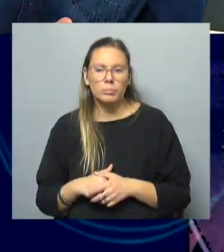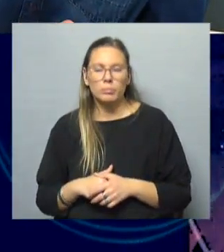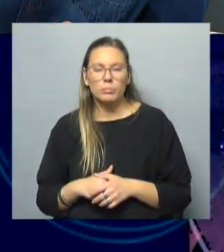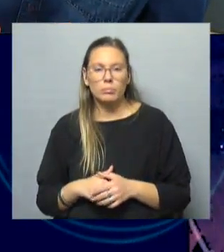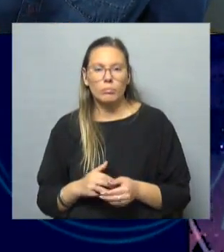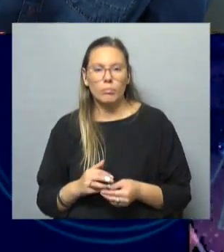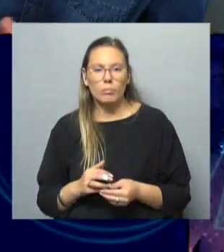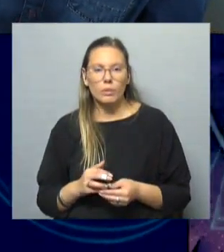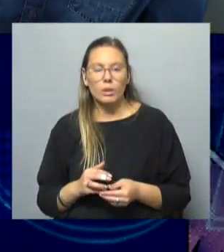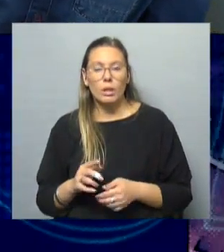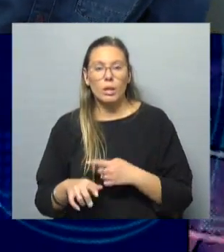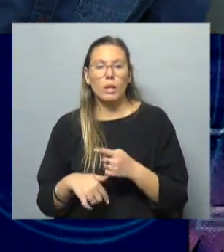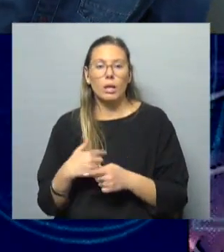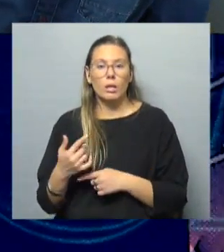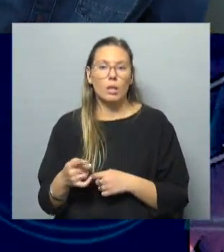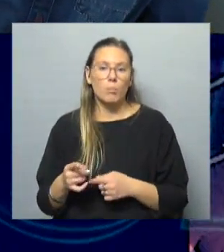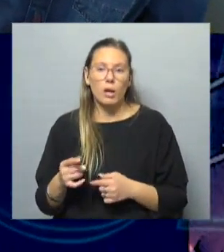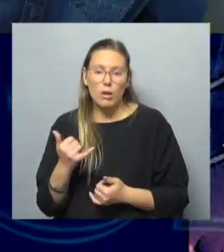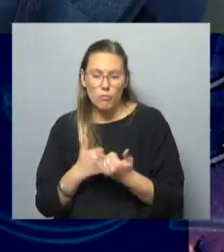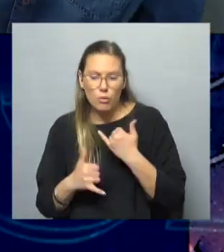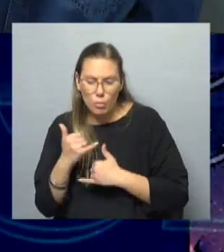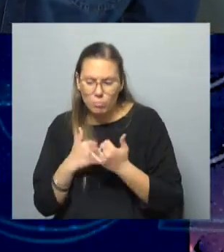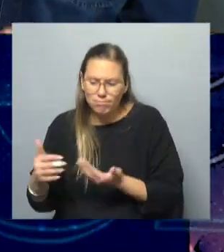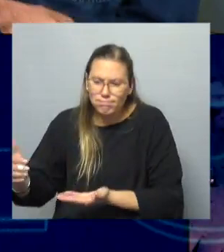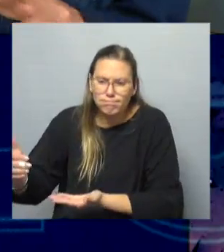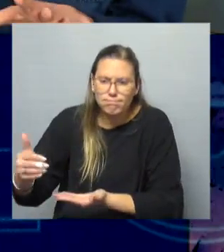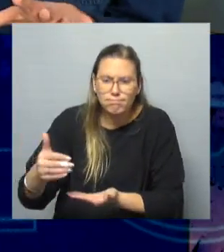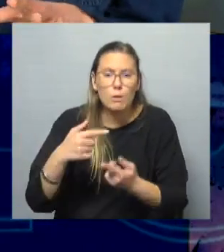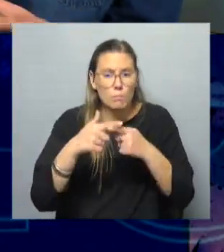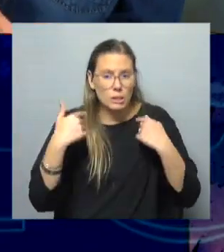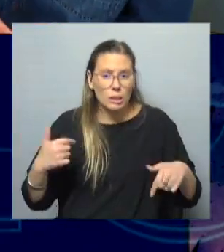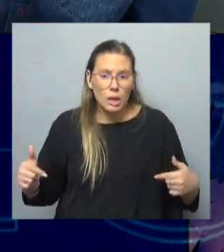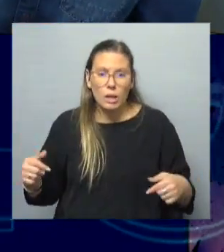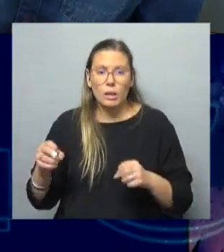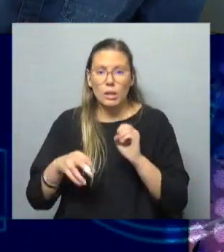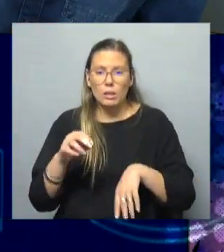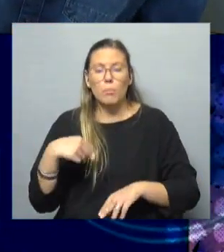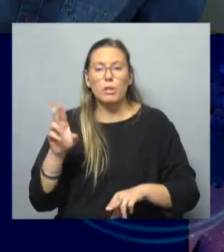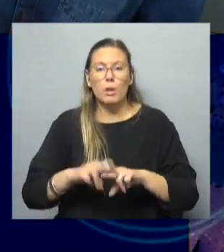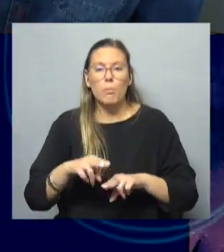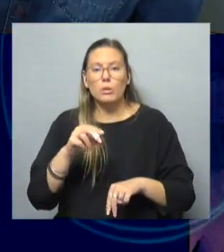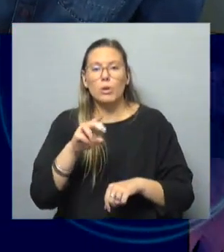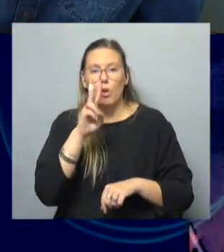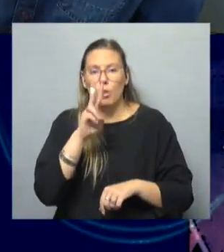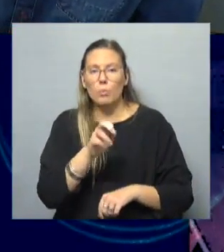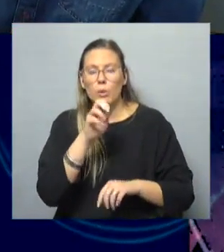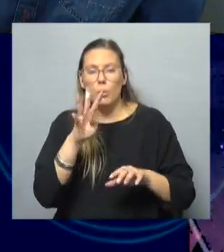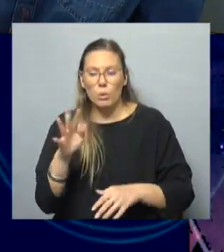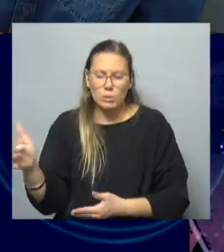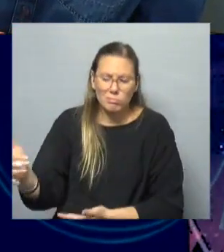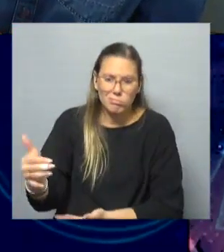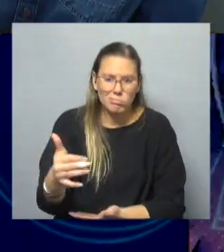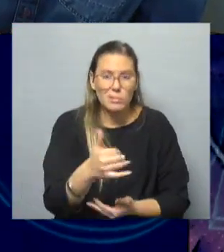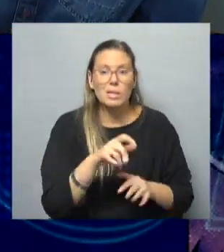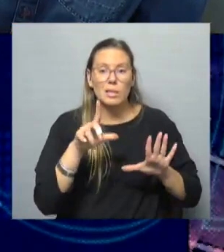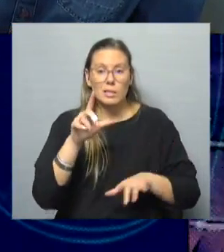esto, después de haber recopilado y juntado el material que dejó Papico luego de muerto en el 2004, hará unos 7 años que se